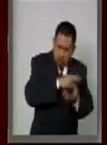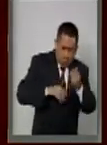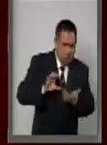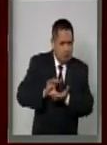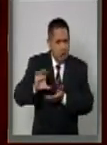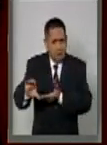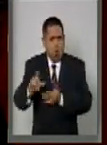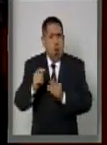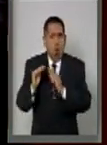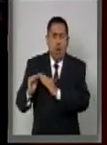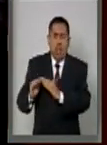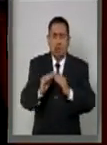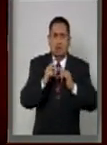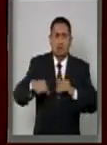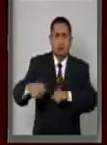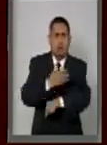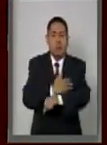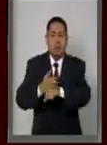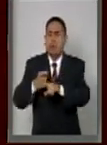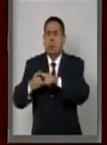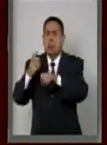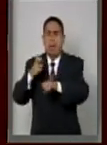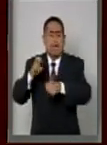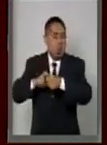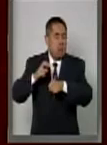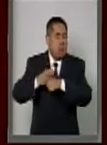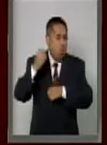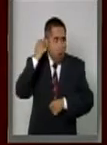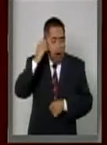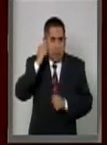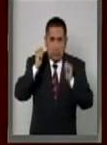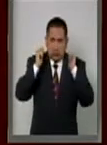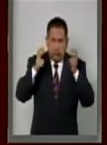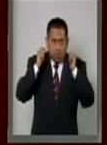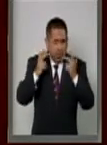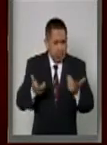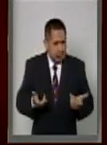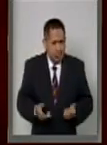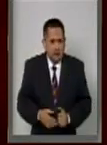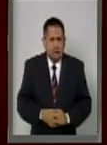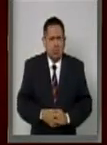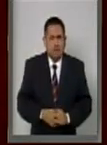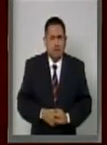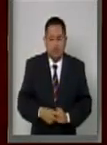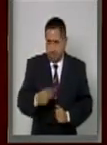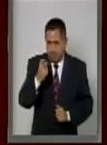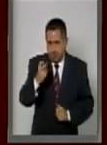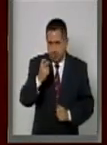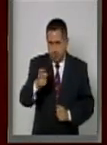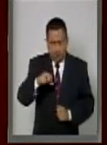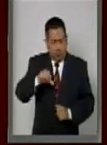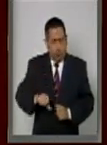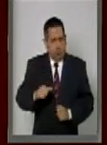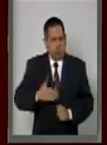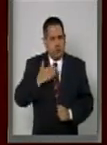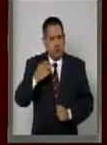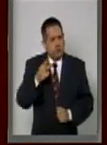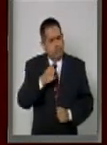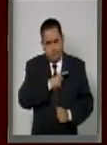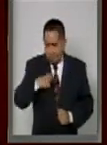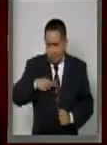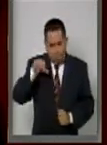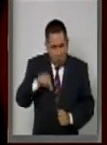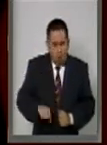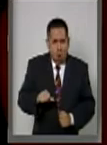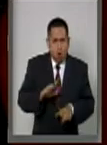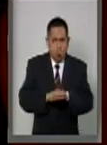las viviendas de los compañeros de los estados de Oaxaca y de Chiapas. Por eso, hoy más que nunca, tenemos que establecer